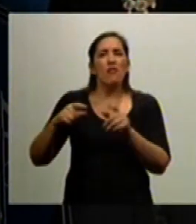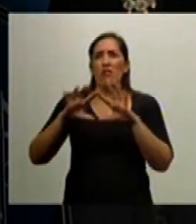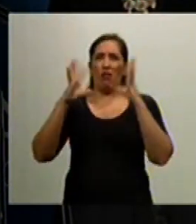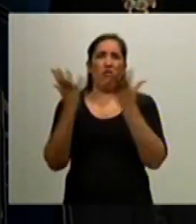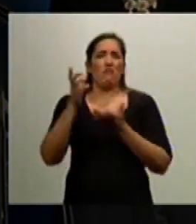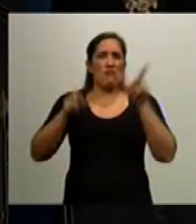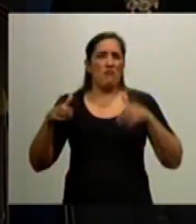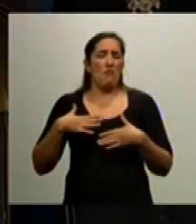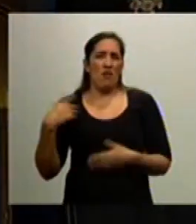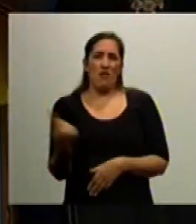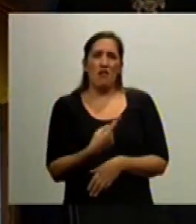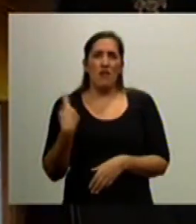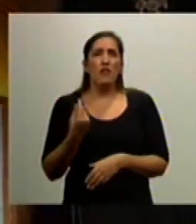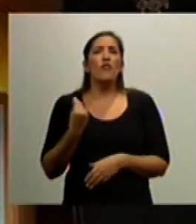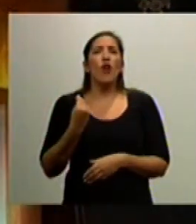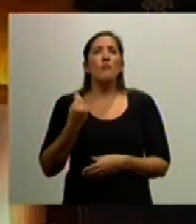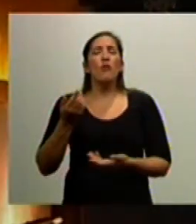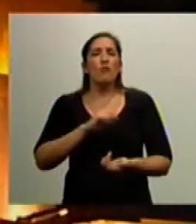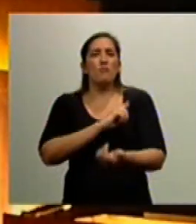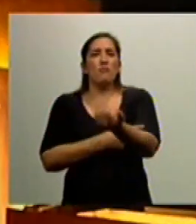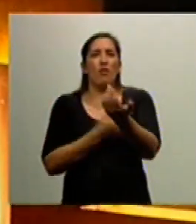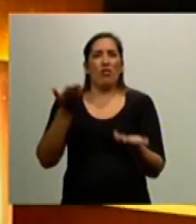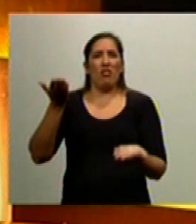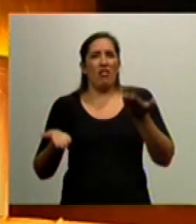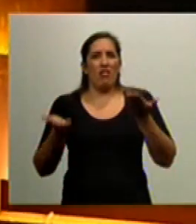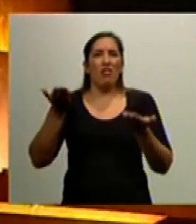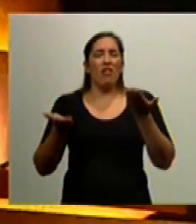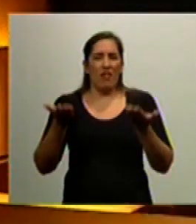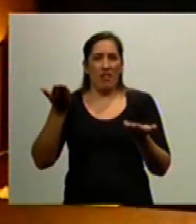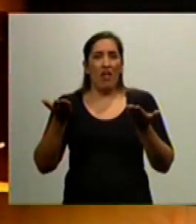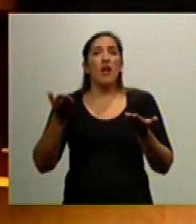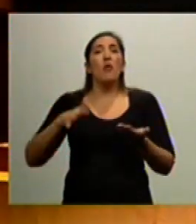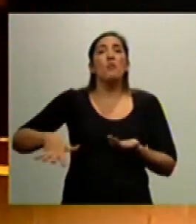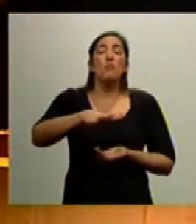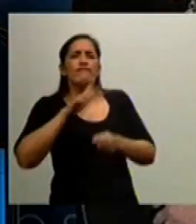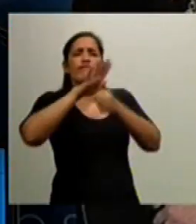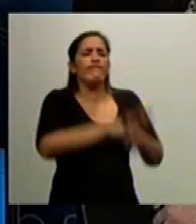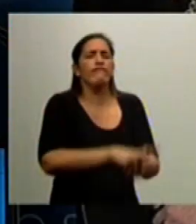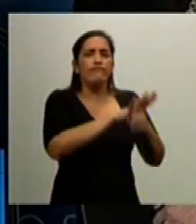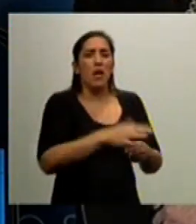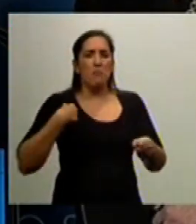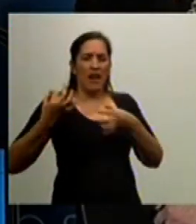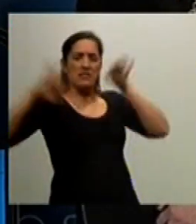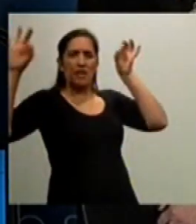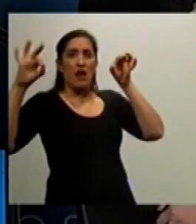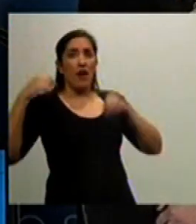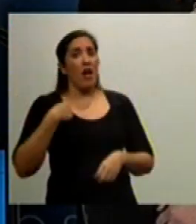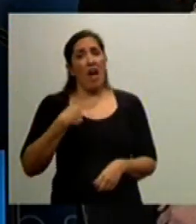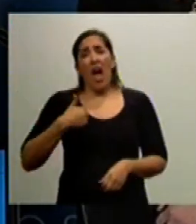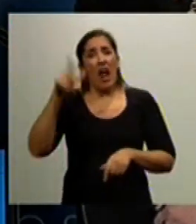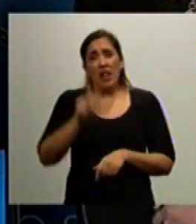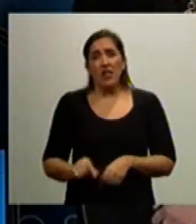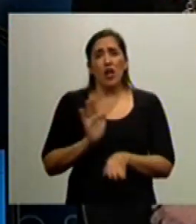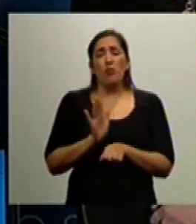que es de la relación de fuerzas que tienen los pueblos. La Argentina es un país de paz,